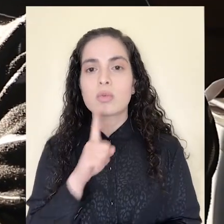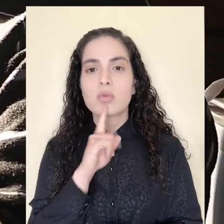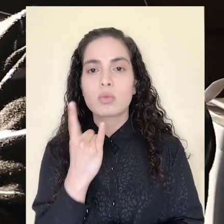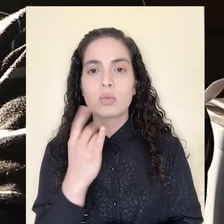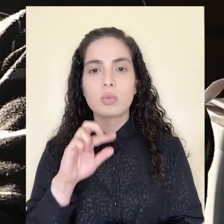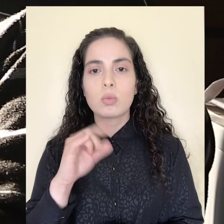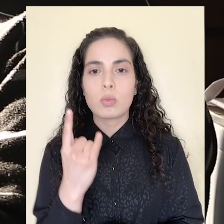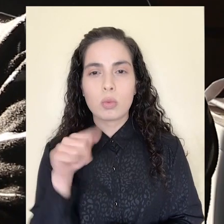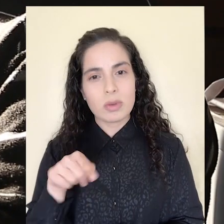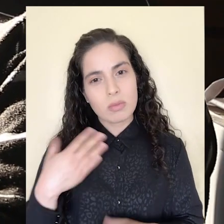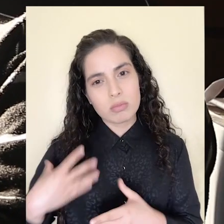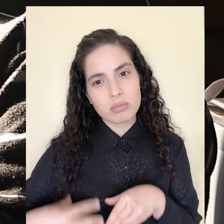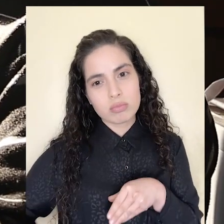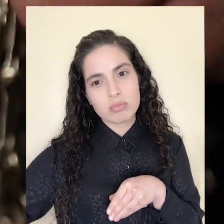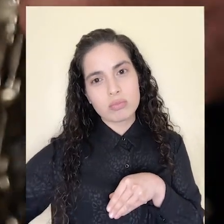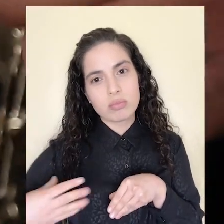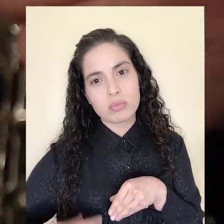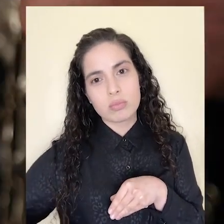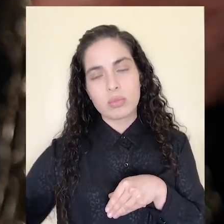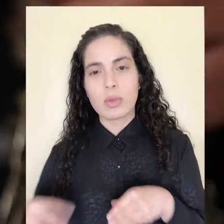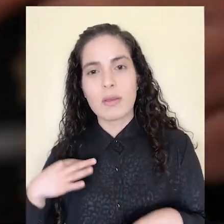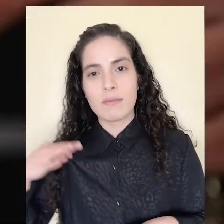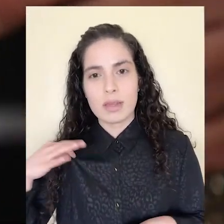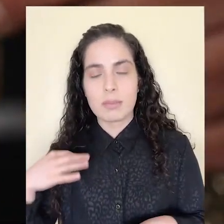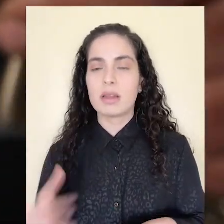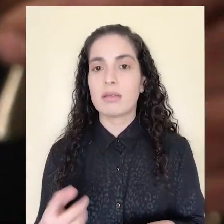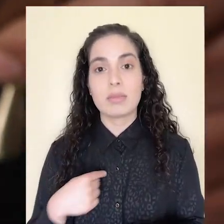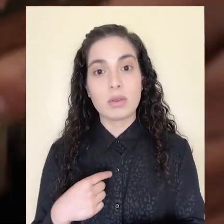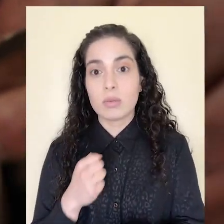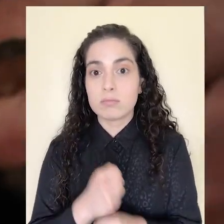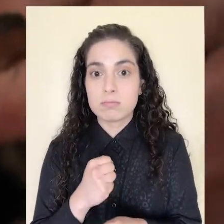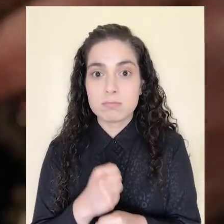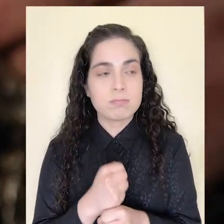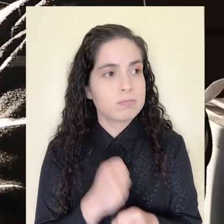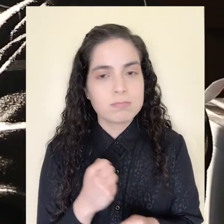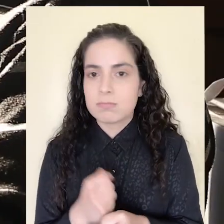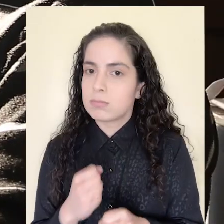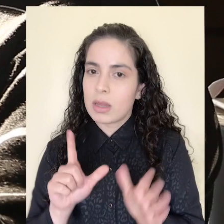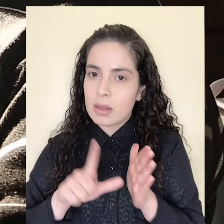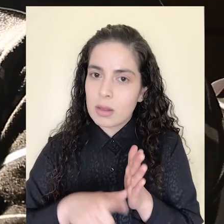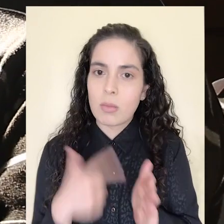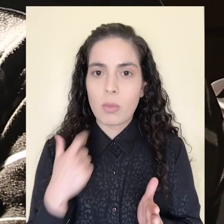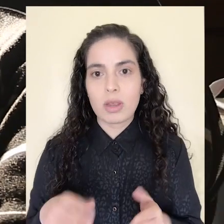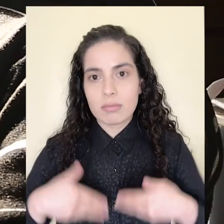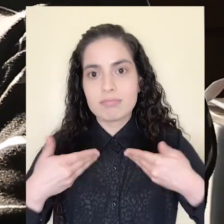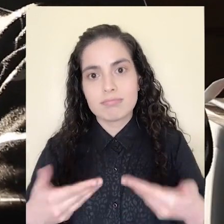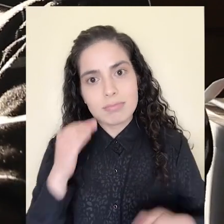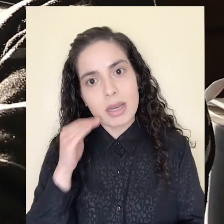utiliza en la orilla, que se hizo con una cuchara de alpaca, porque no estaba tranquilo, y como era para una